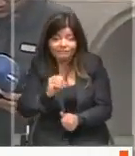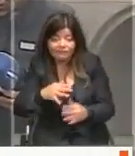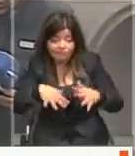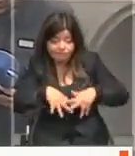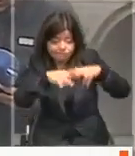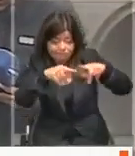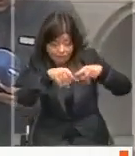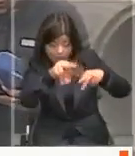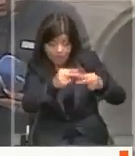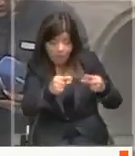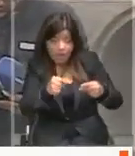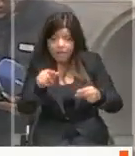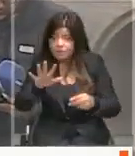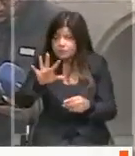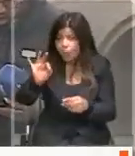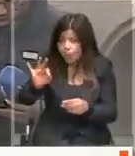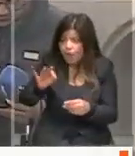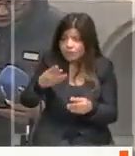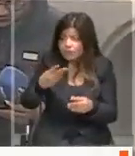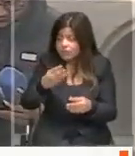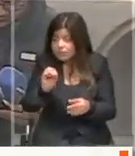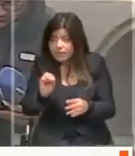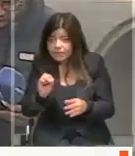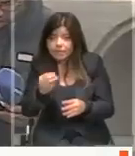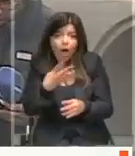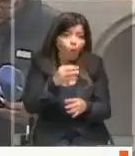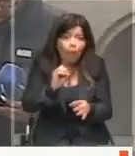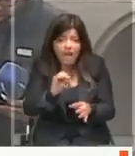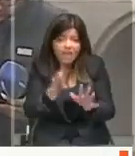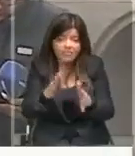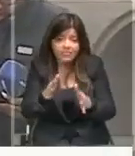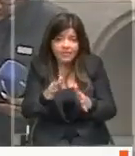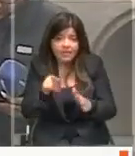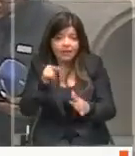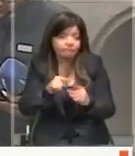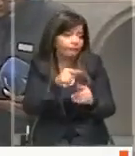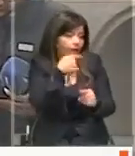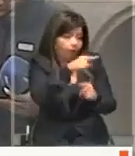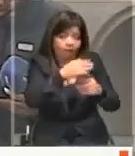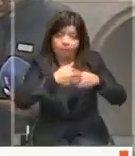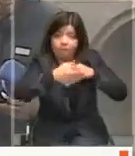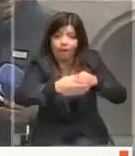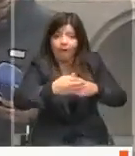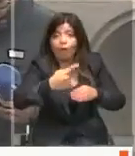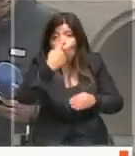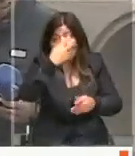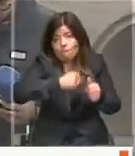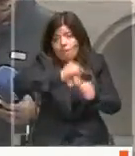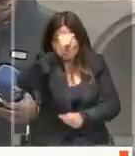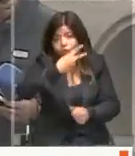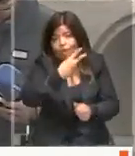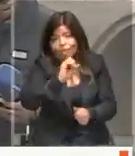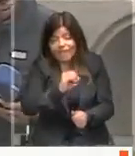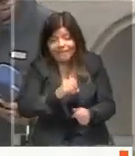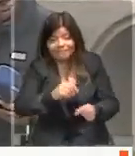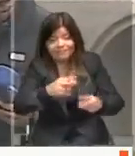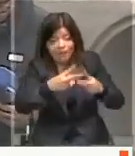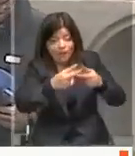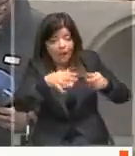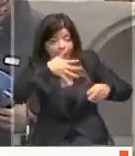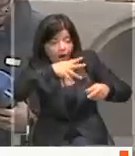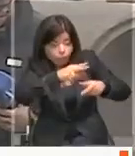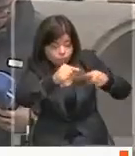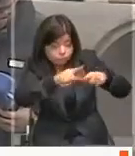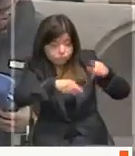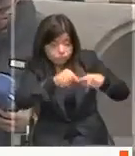no sé, pues 50, 30 centímetros debe ser 40, 50 lo más hondo, pero allá 1.20 metros el barro, más o menos. Sí. Si la casa se ve la